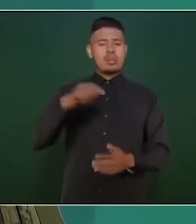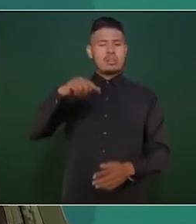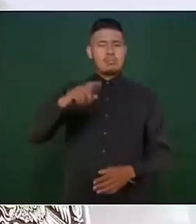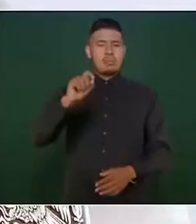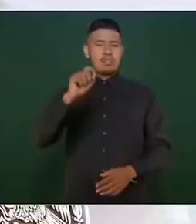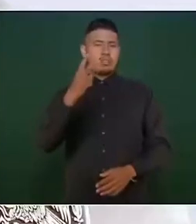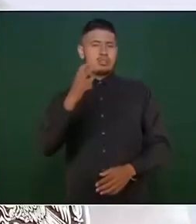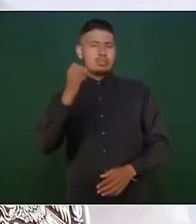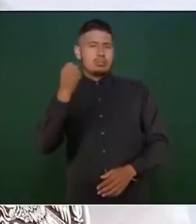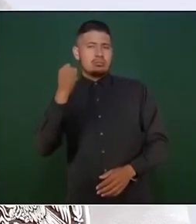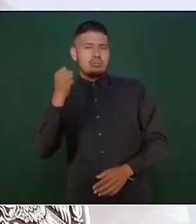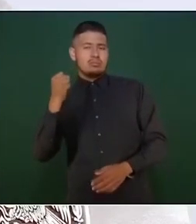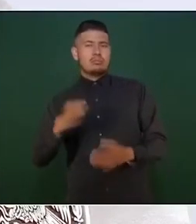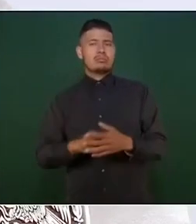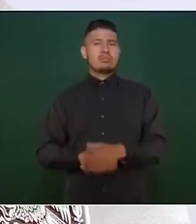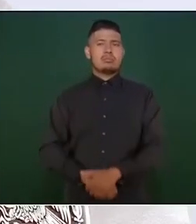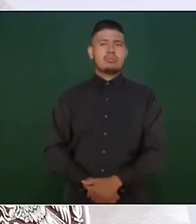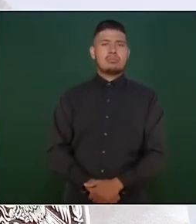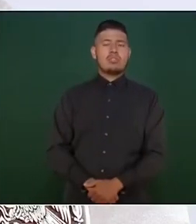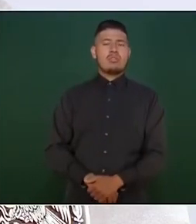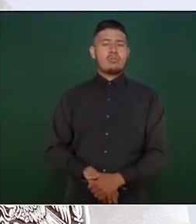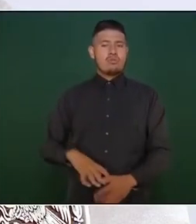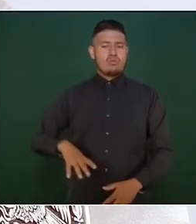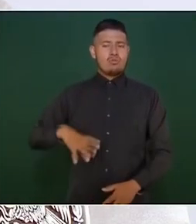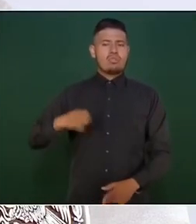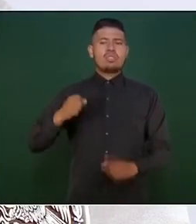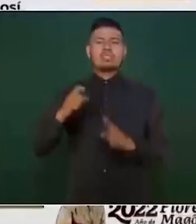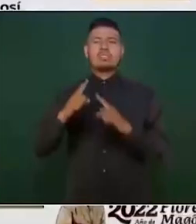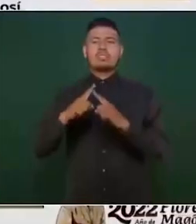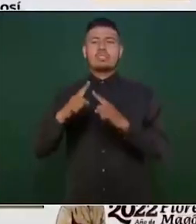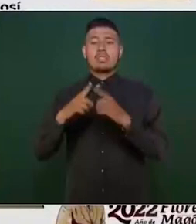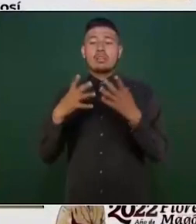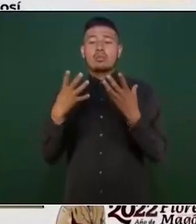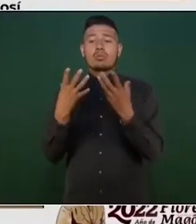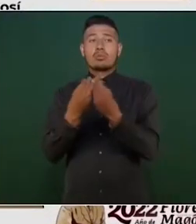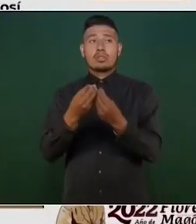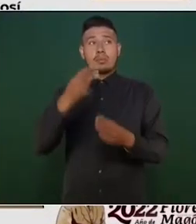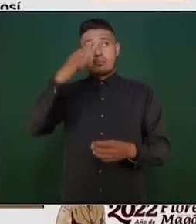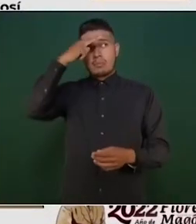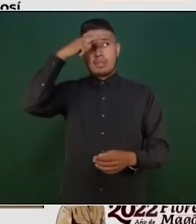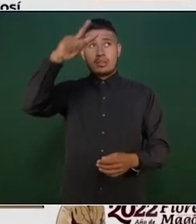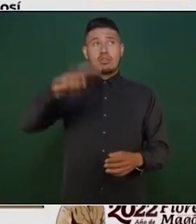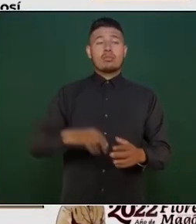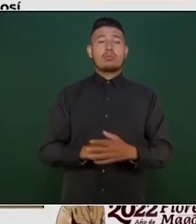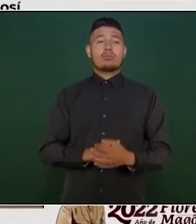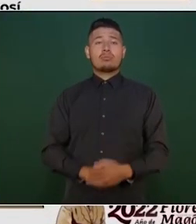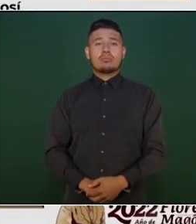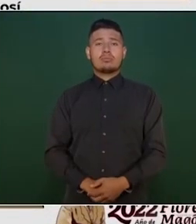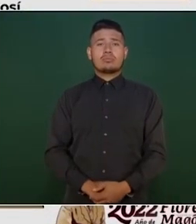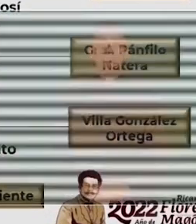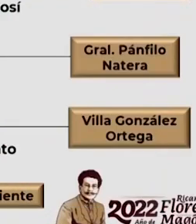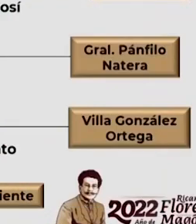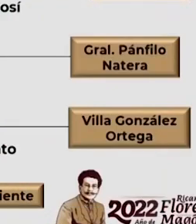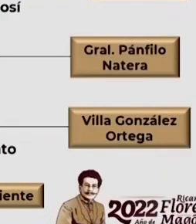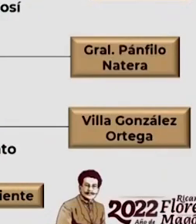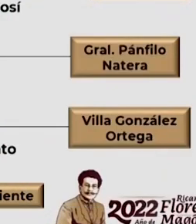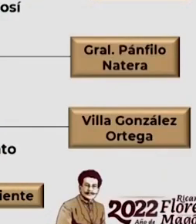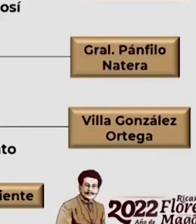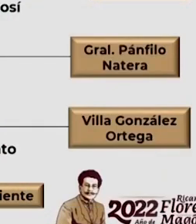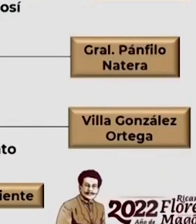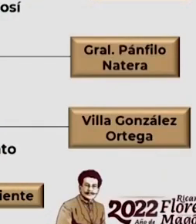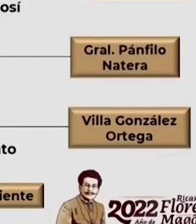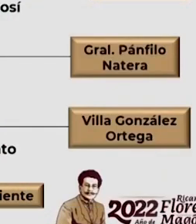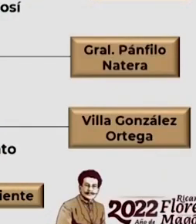septiembre la Fuerza de Tarea Conjunta México. Son 4 ocasiones en las que ha estado